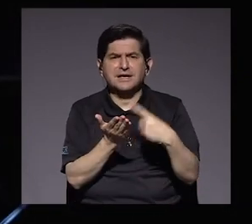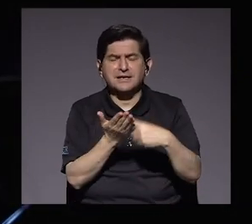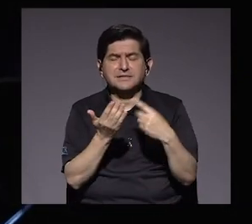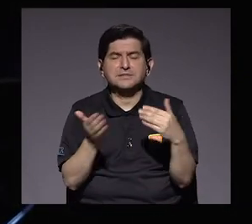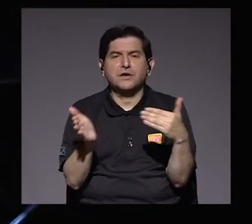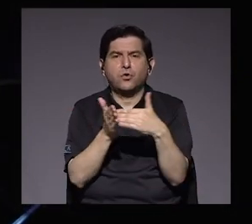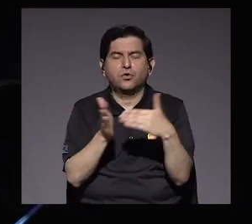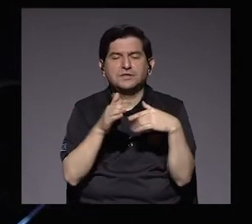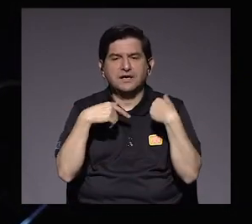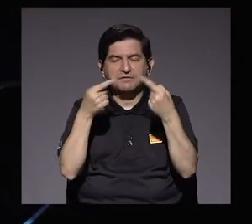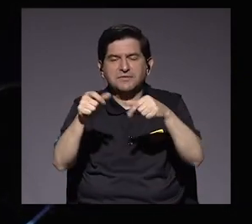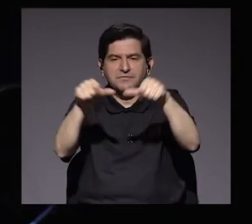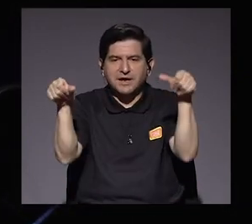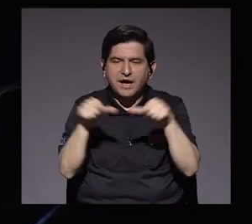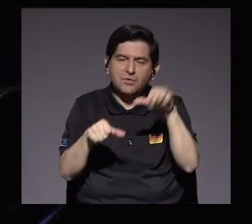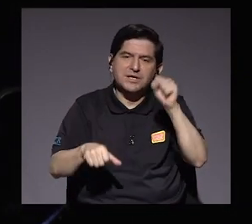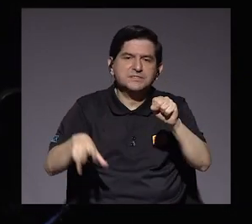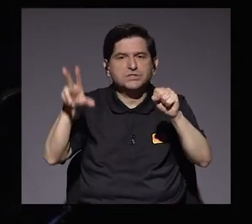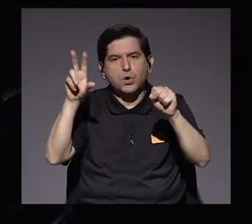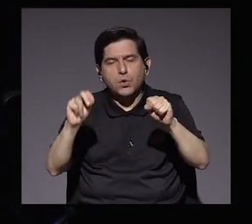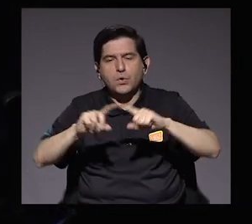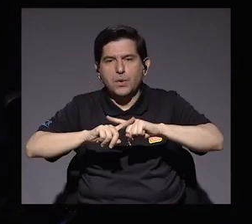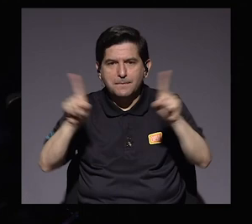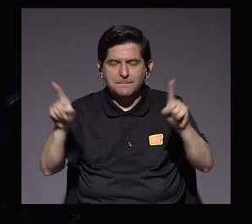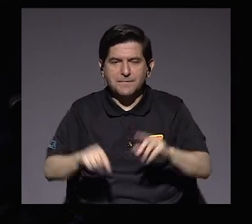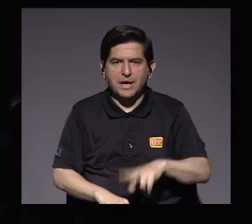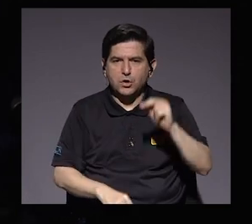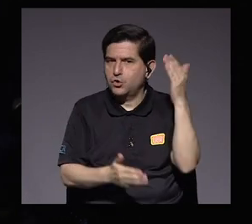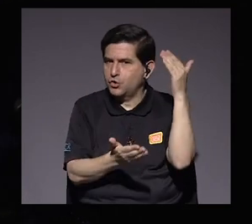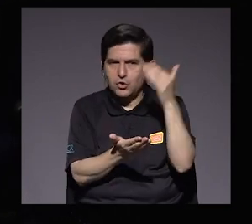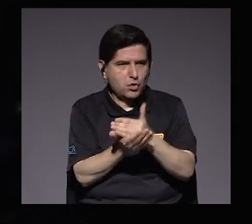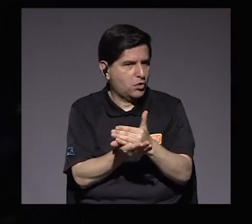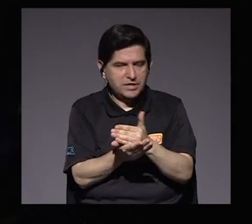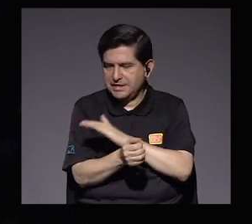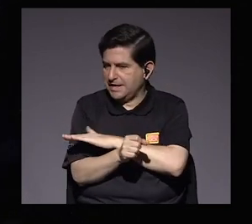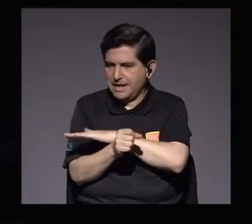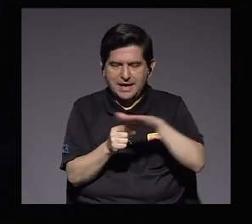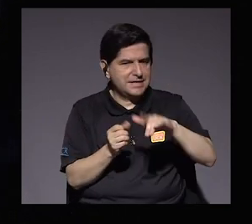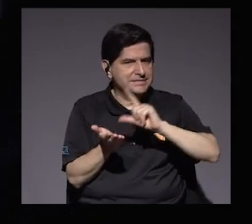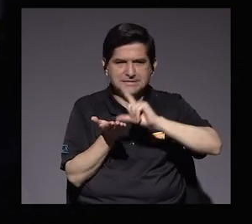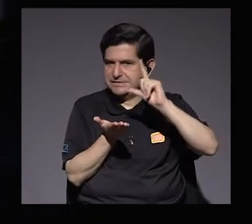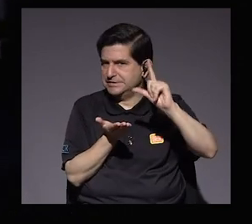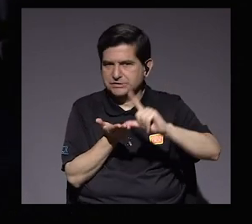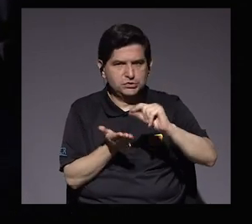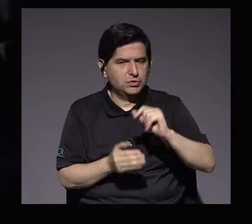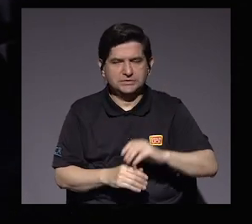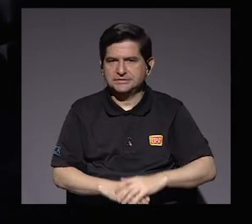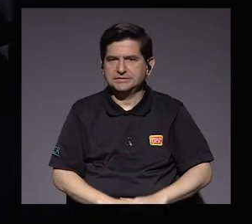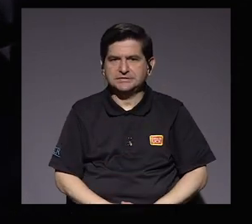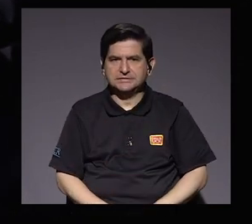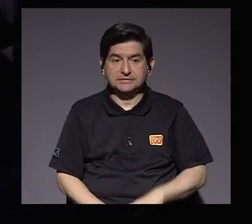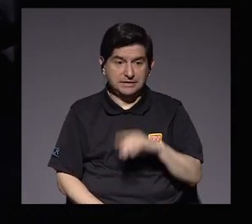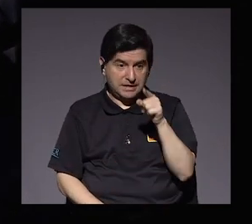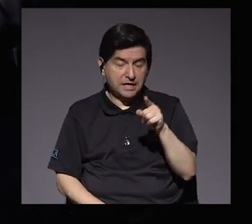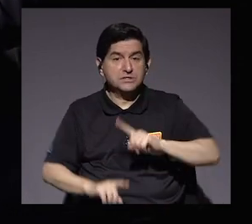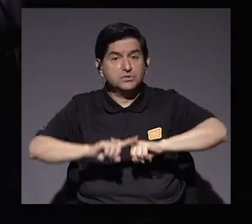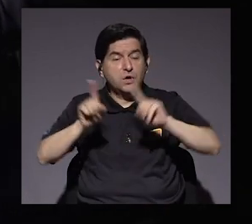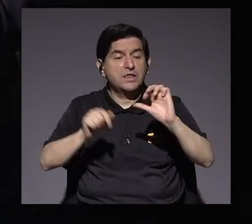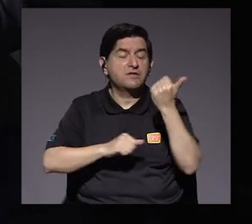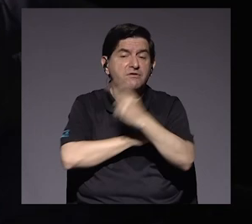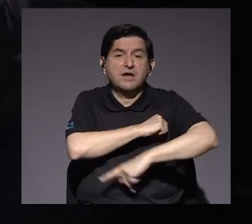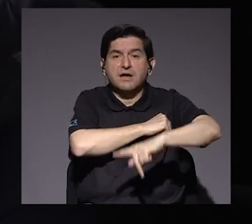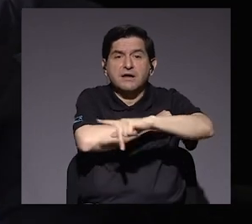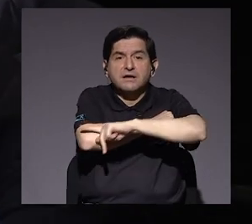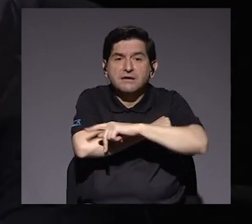bueno, que la discusión es hoy si regresan a las aulas o no regresan a las aulas, pero que no se han detenido de manera absoluta las lecciones, es,